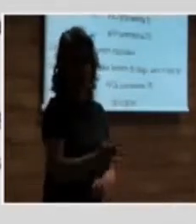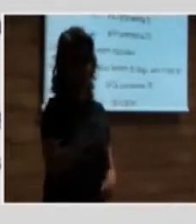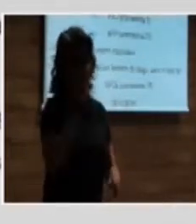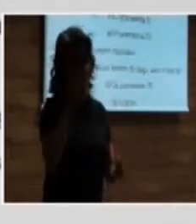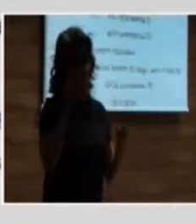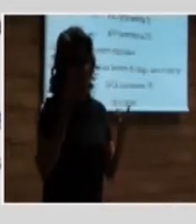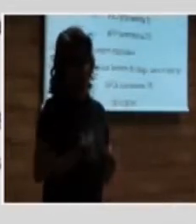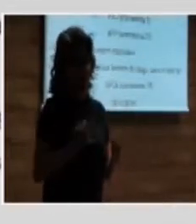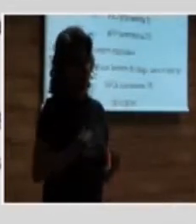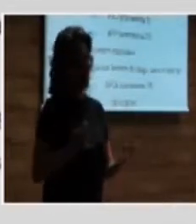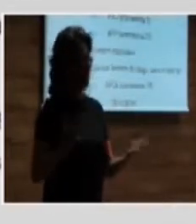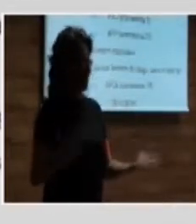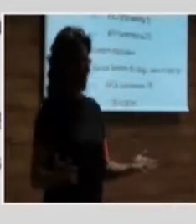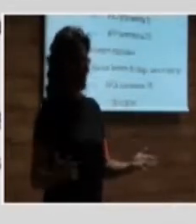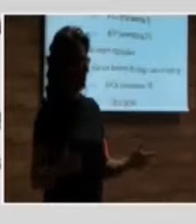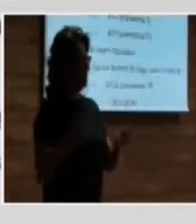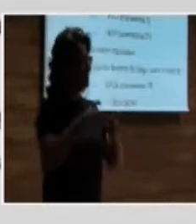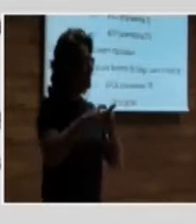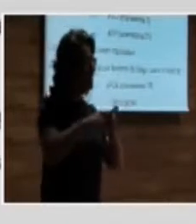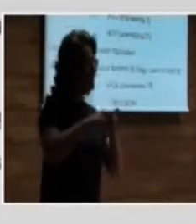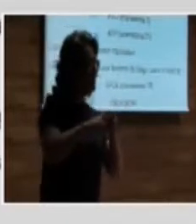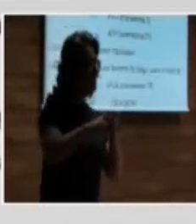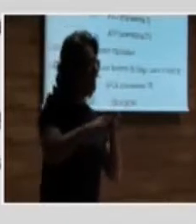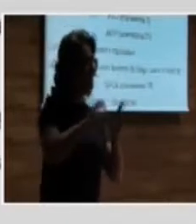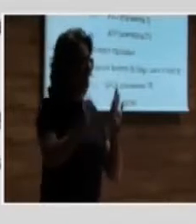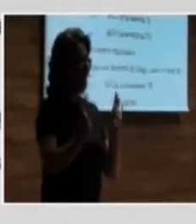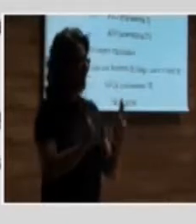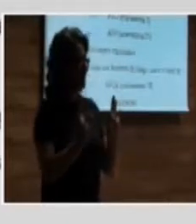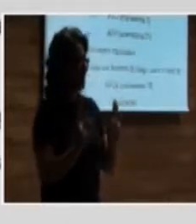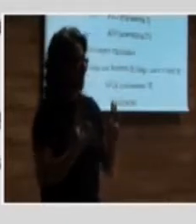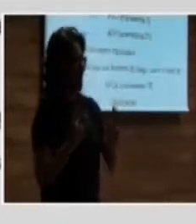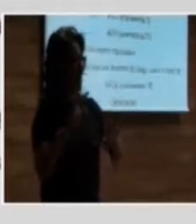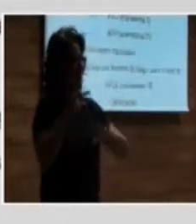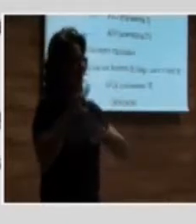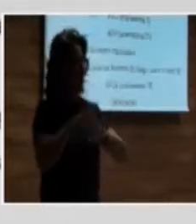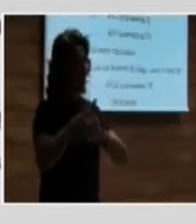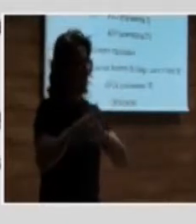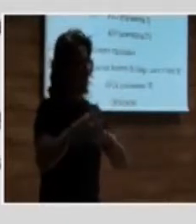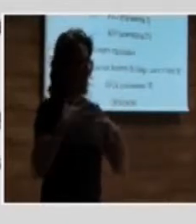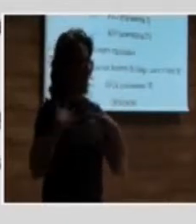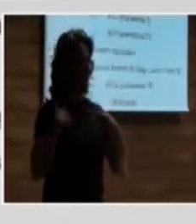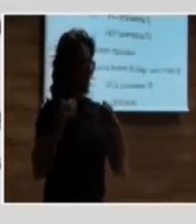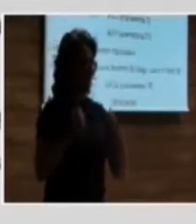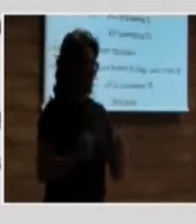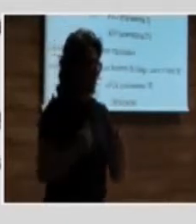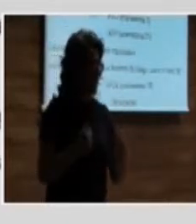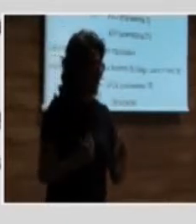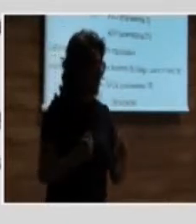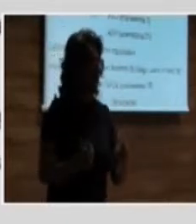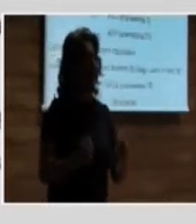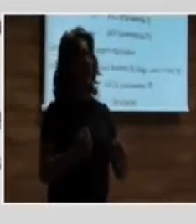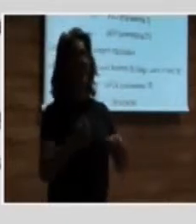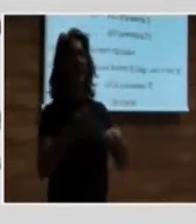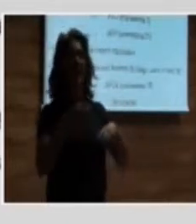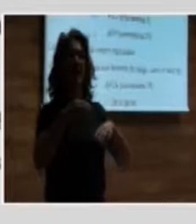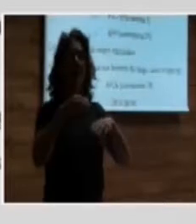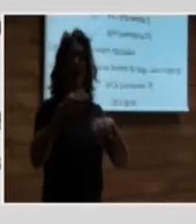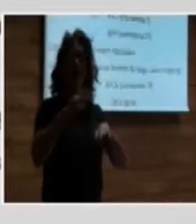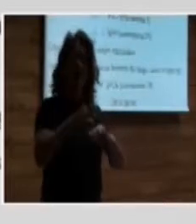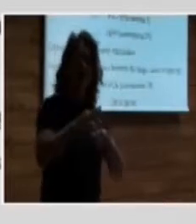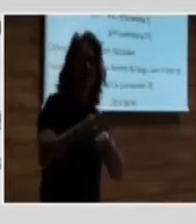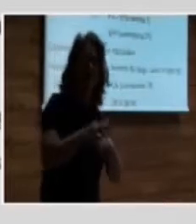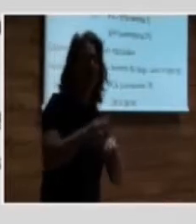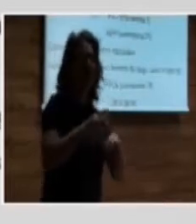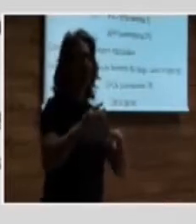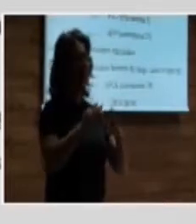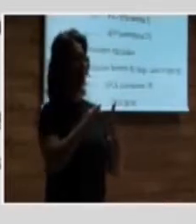Y acá tenemos una característica de las dos grandes problemáticas: la enfermedad sanitaria, de lo que hoy hablamos, la enfermedad multifactorial, y que es